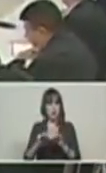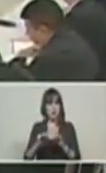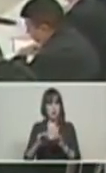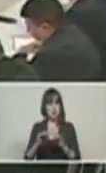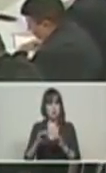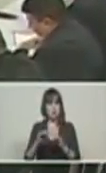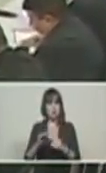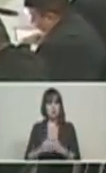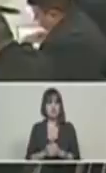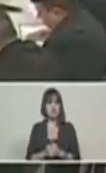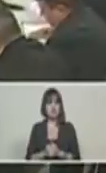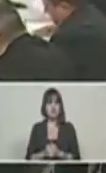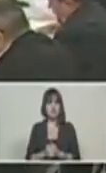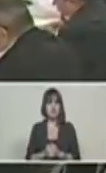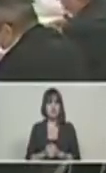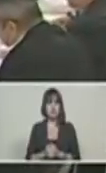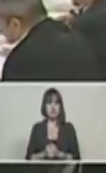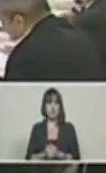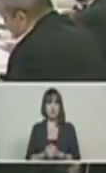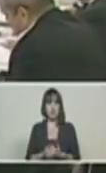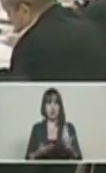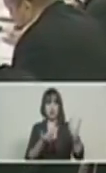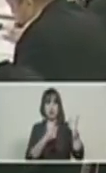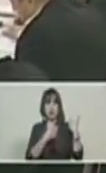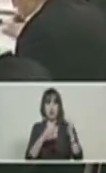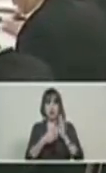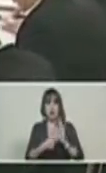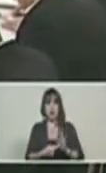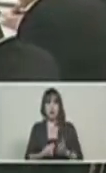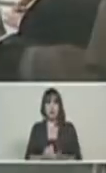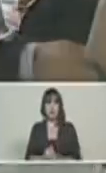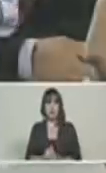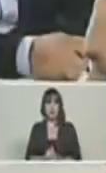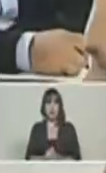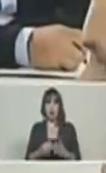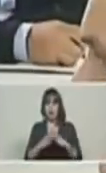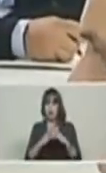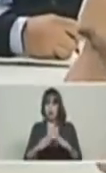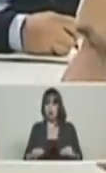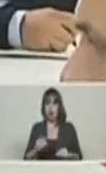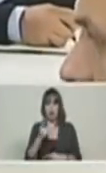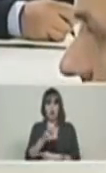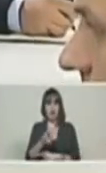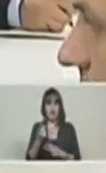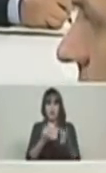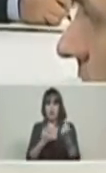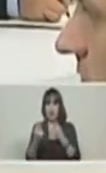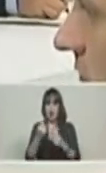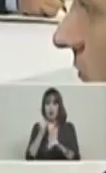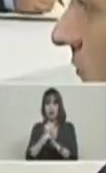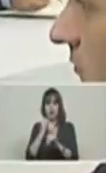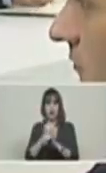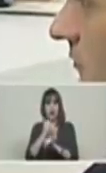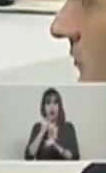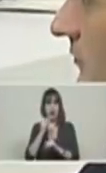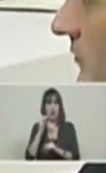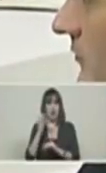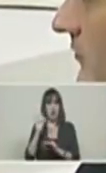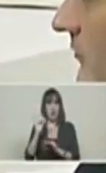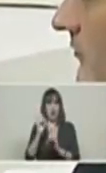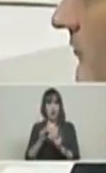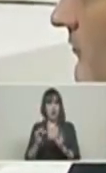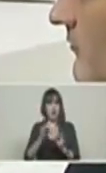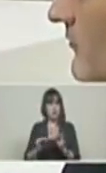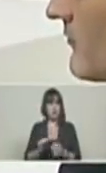superintendente de criptoactivos, criptomonedas y todo lo que tiene que ver con nuestra moneda digital. Bueno, siempre el equipo de